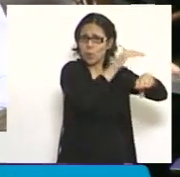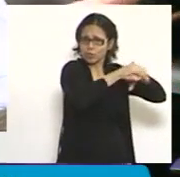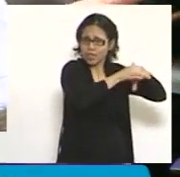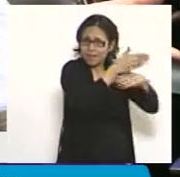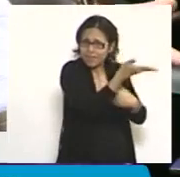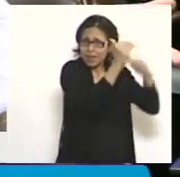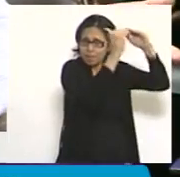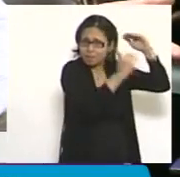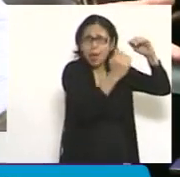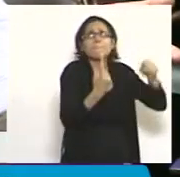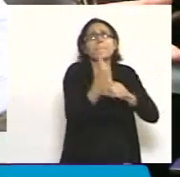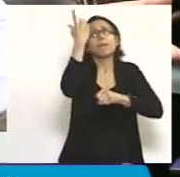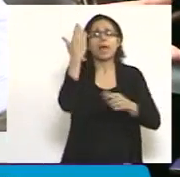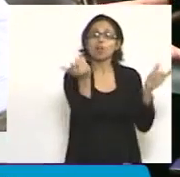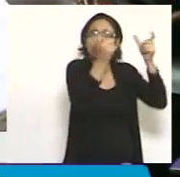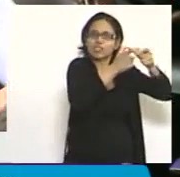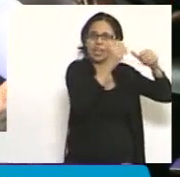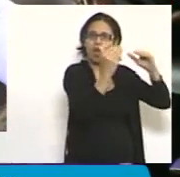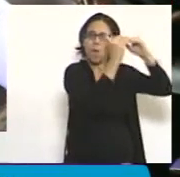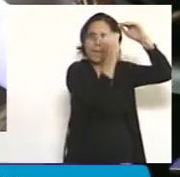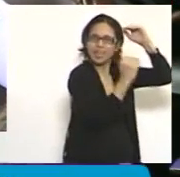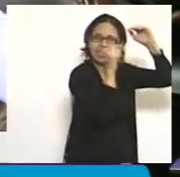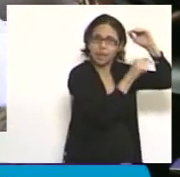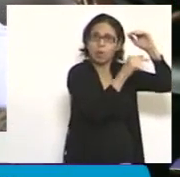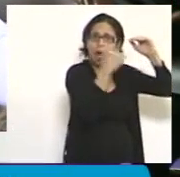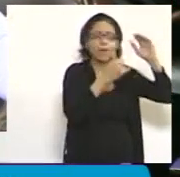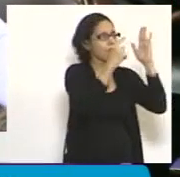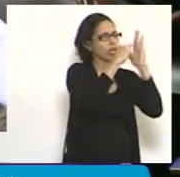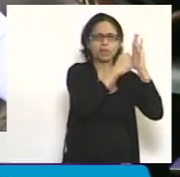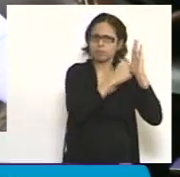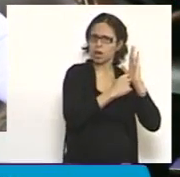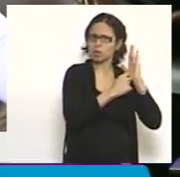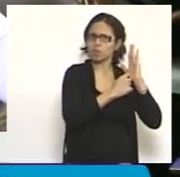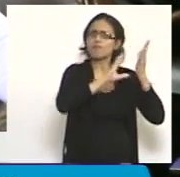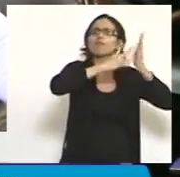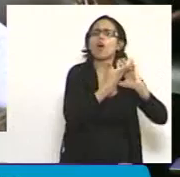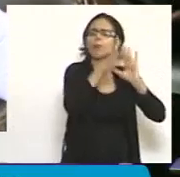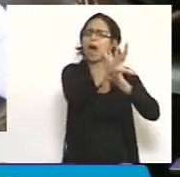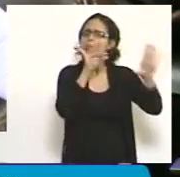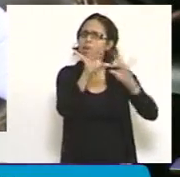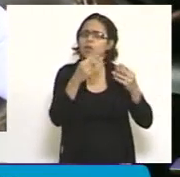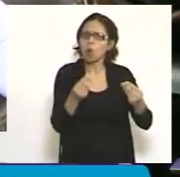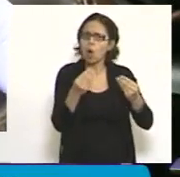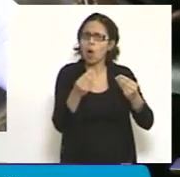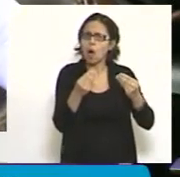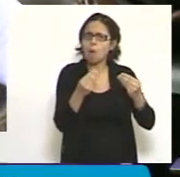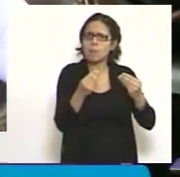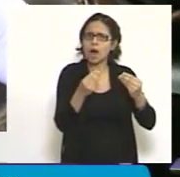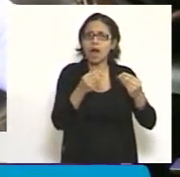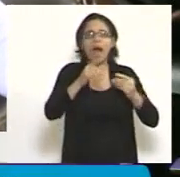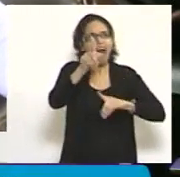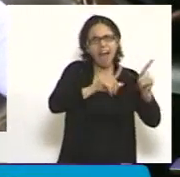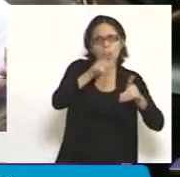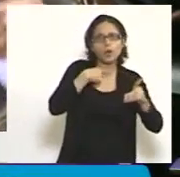El primer Consejo de la Magistratura tenía un reglamento específico para nombrar subrogantes. Y muchos subrogantes no tenían ni acuerdo